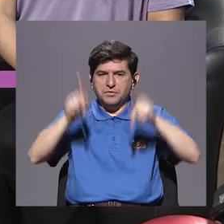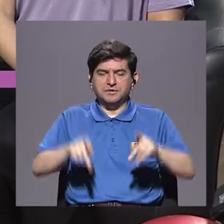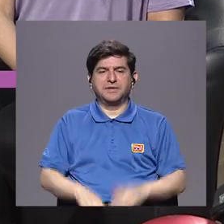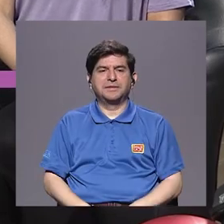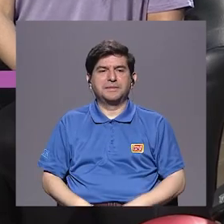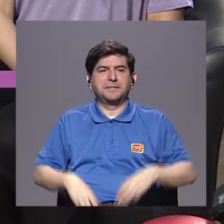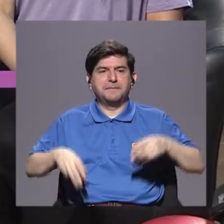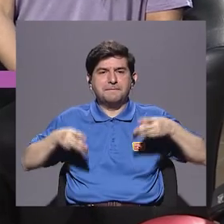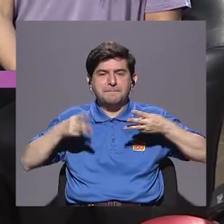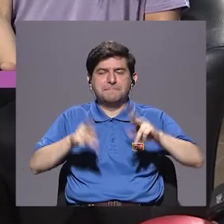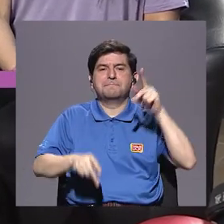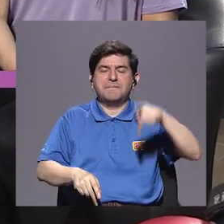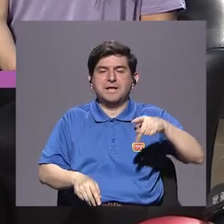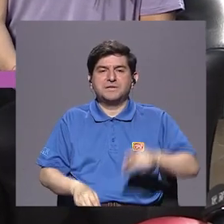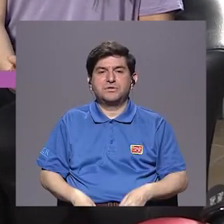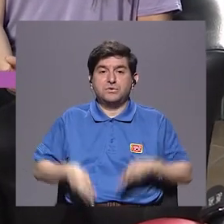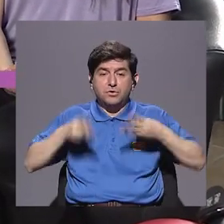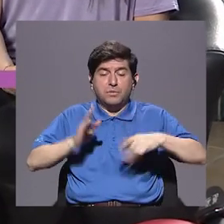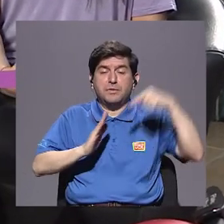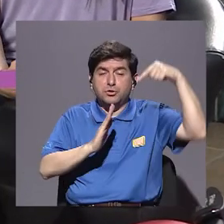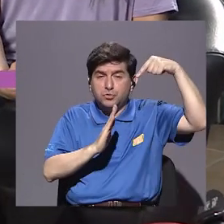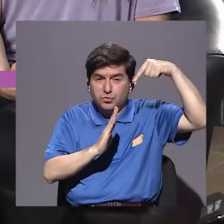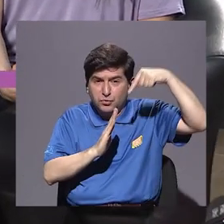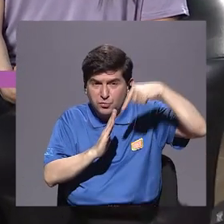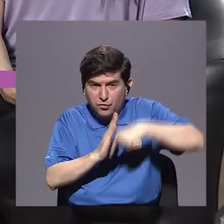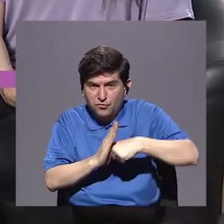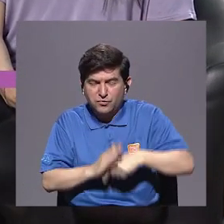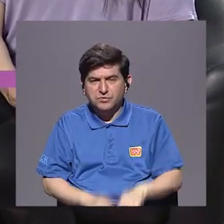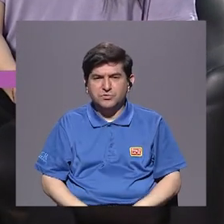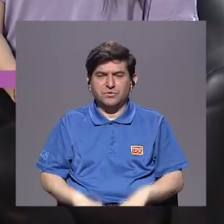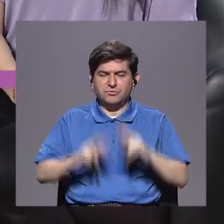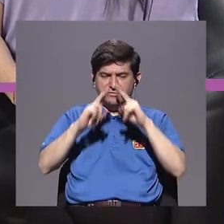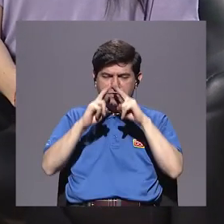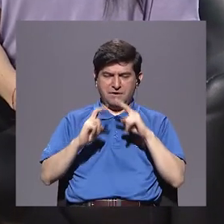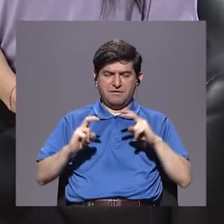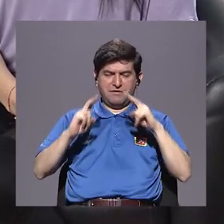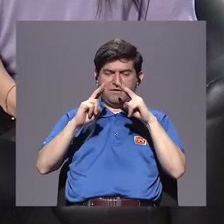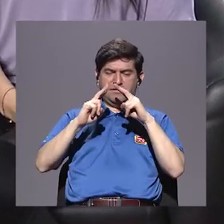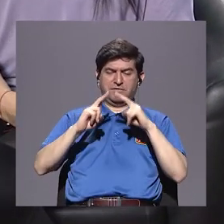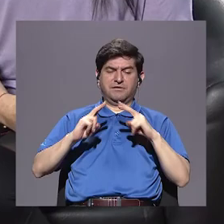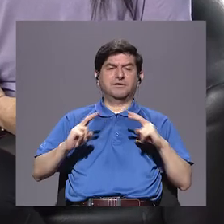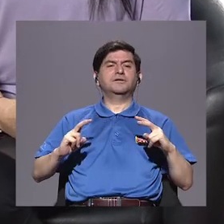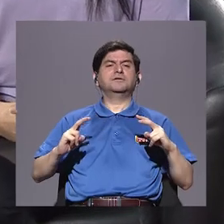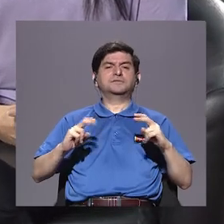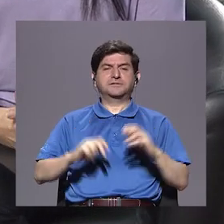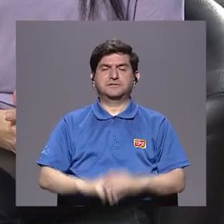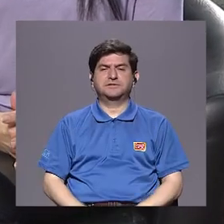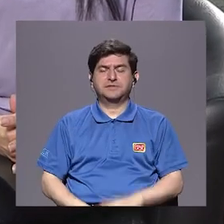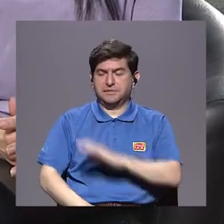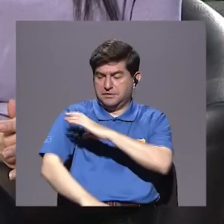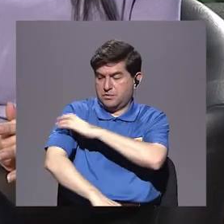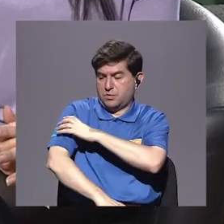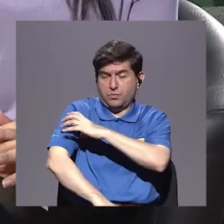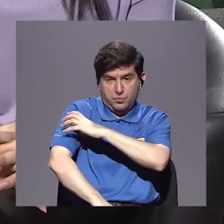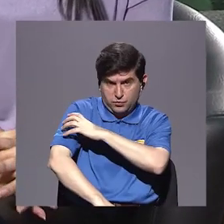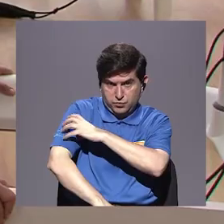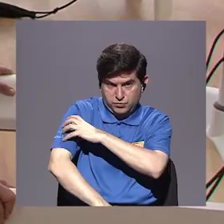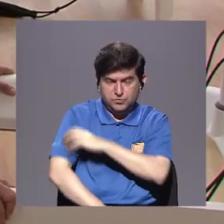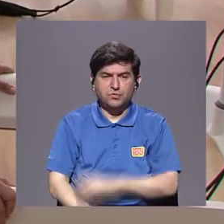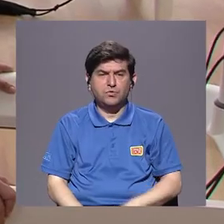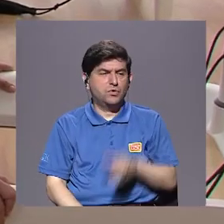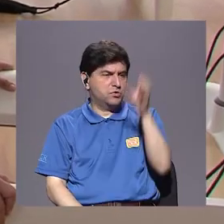persona? El Pilates, al ser un método tan profundo de lectura, ¿verdad?, de